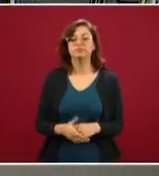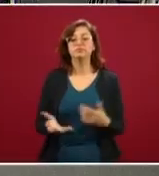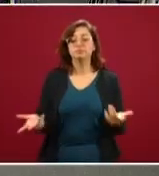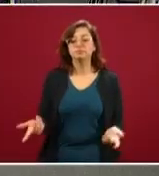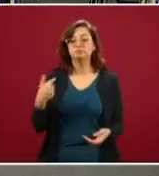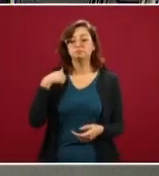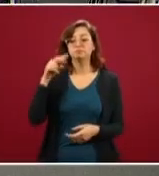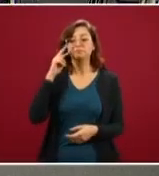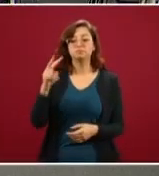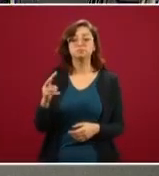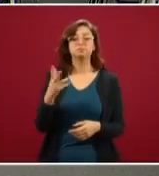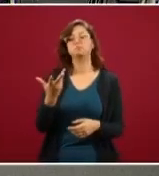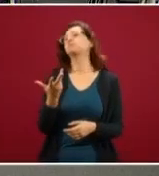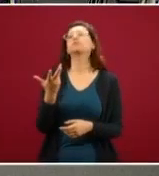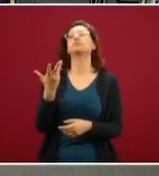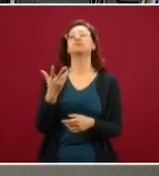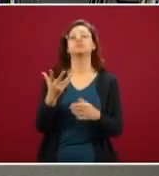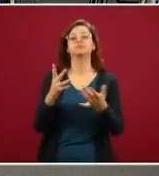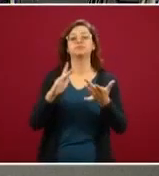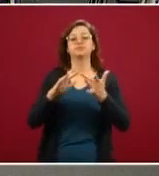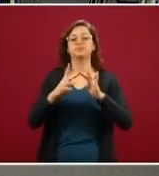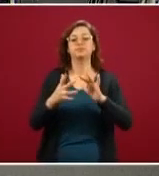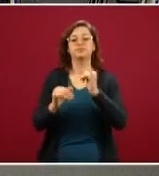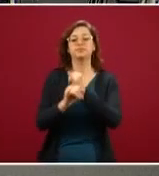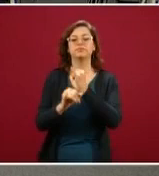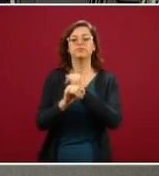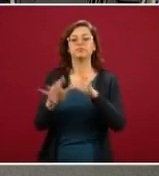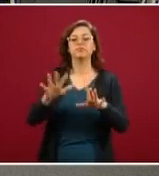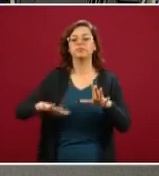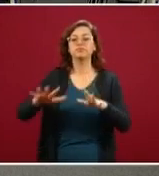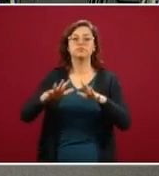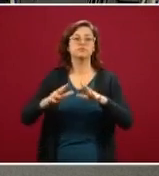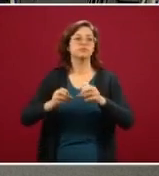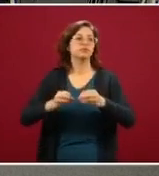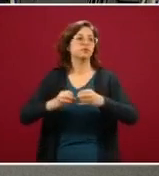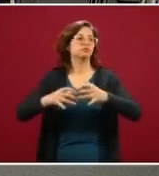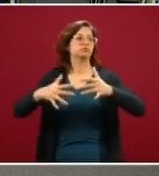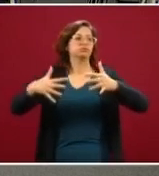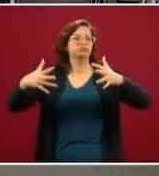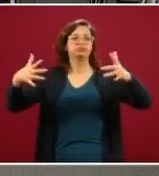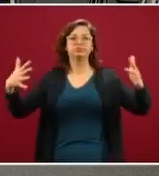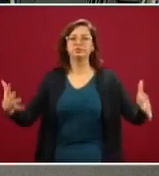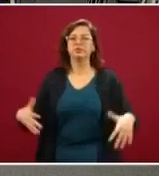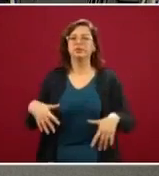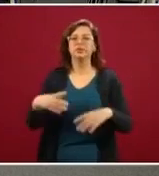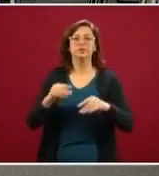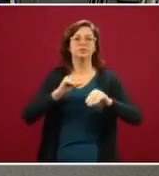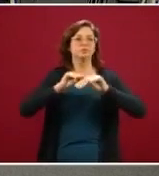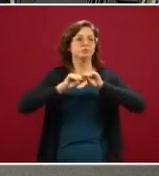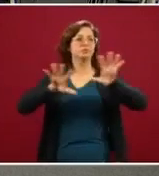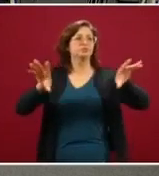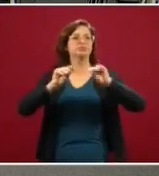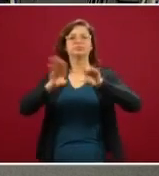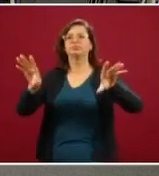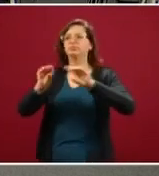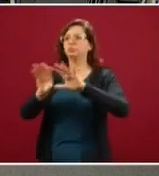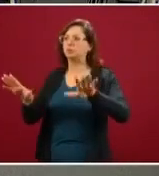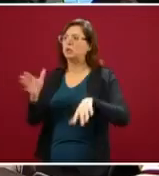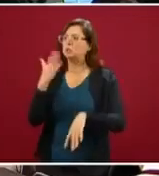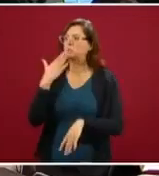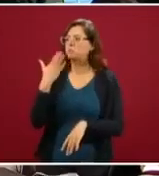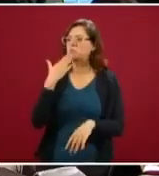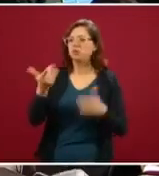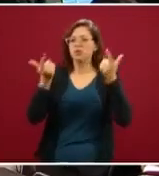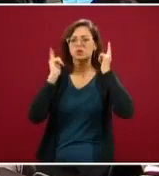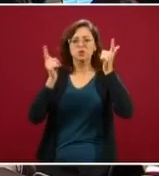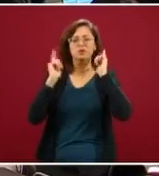redes sociales ahora que es toda esta efervescencia, y qué bueno que la haya, ojalá sea permanente, que ojalá siga habiendo ese